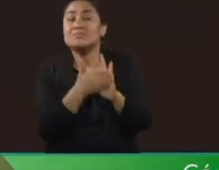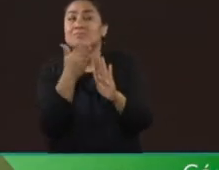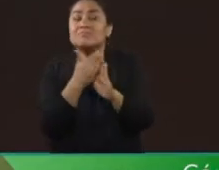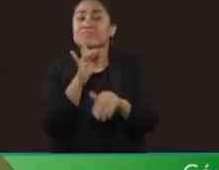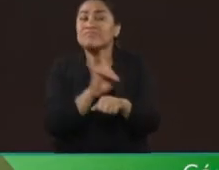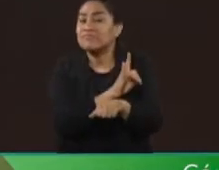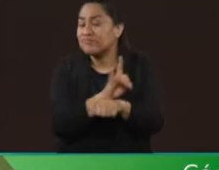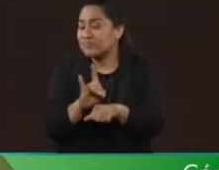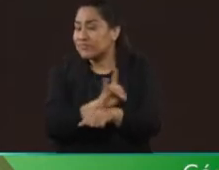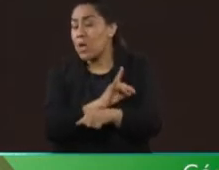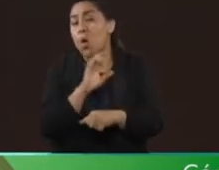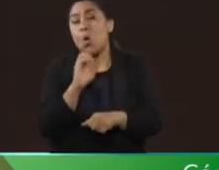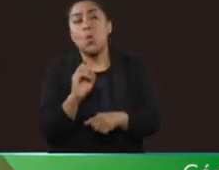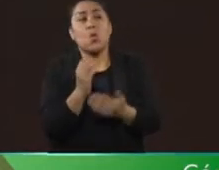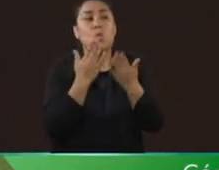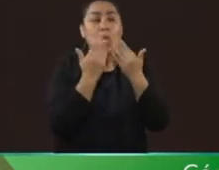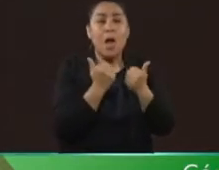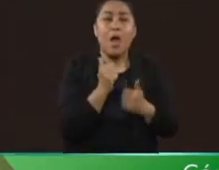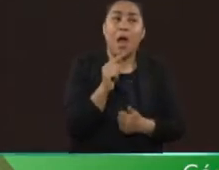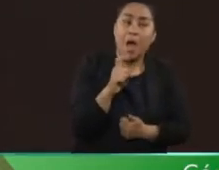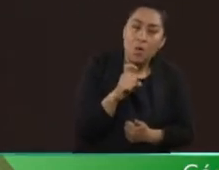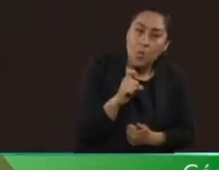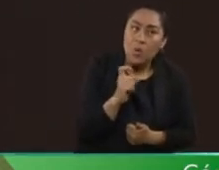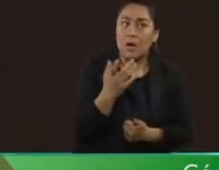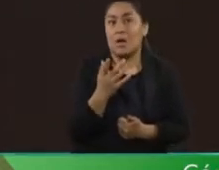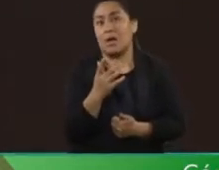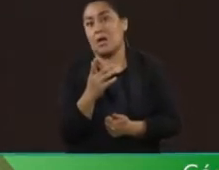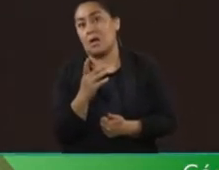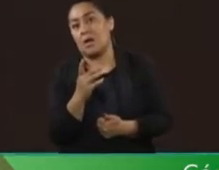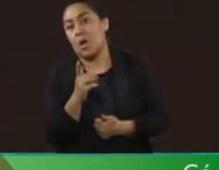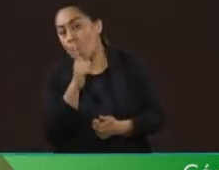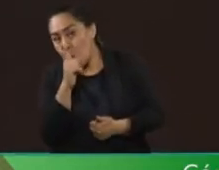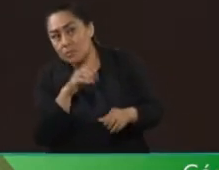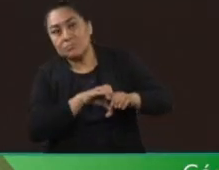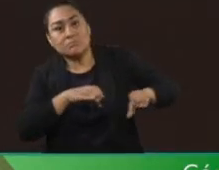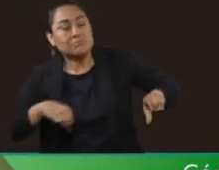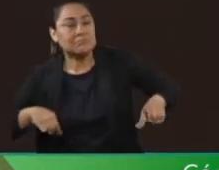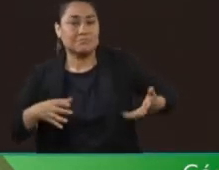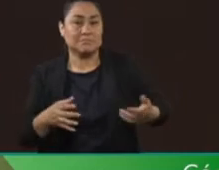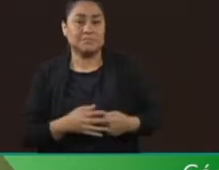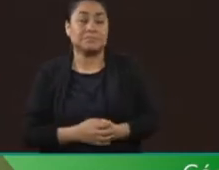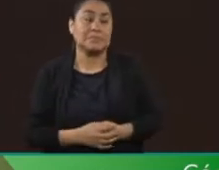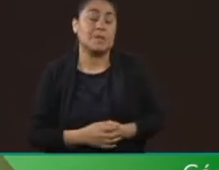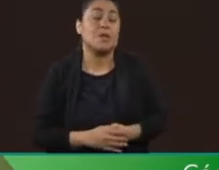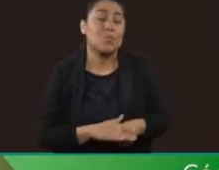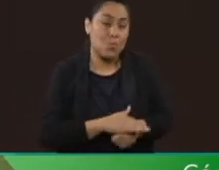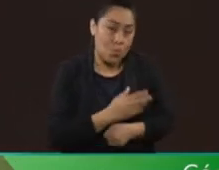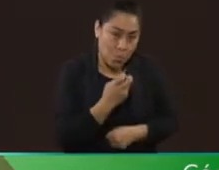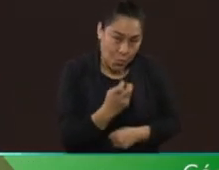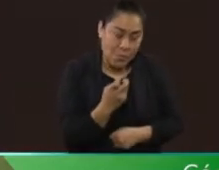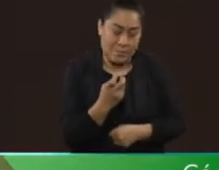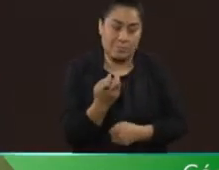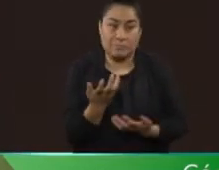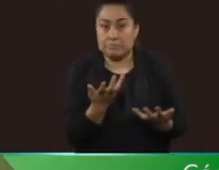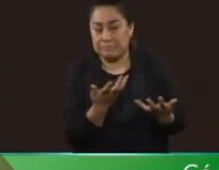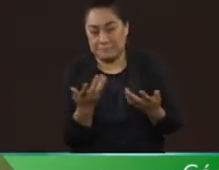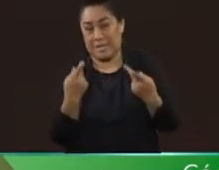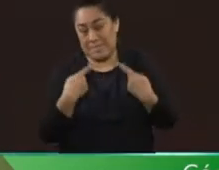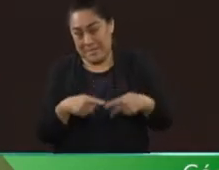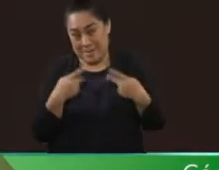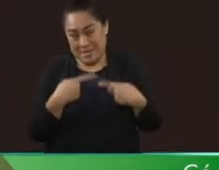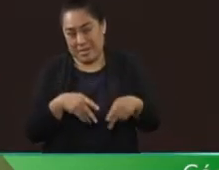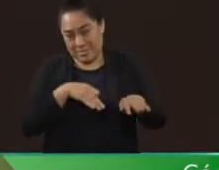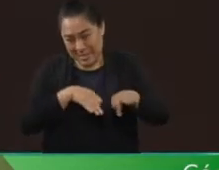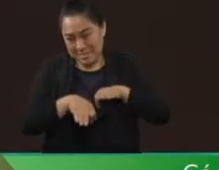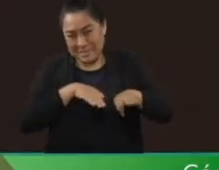o que carece de servicios mejorados de agua y saneamiento es así que muchas terminan muchas personas